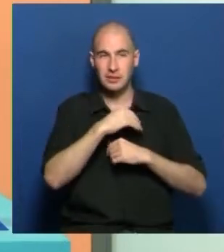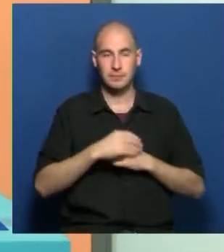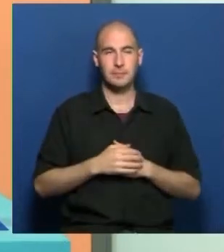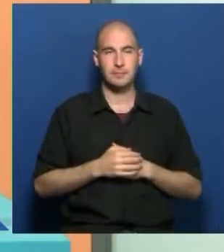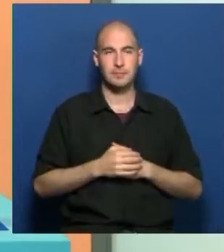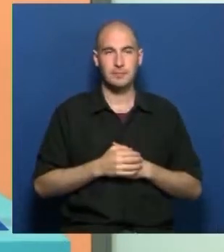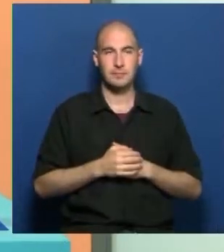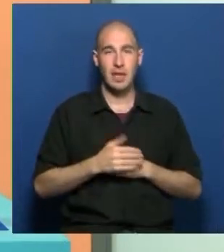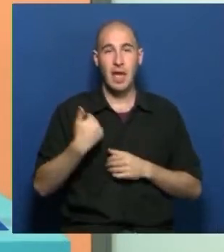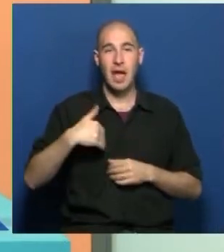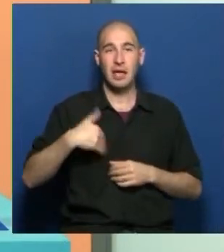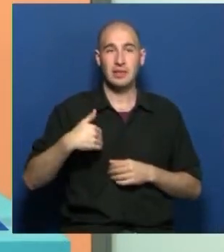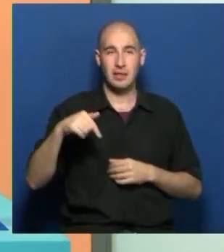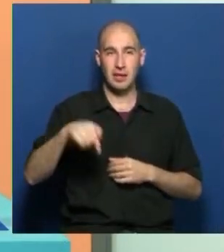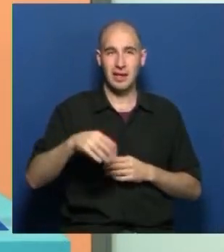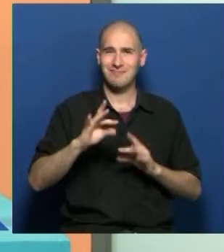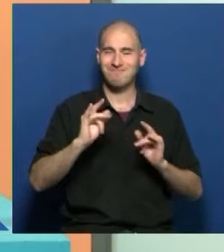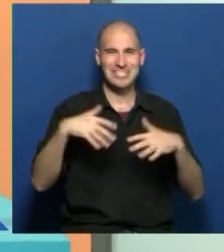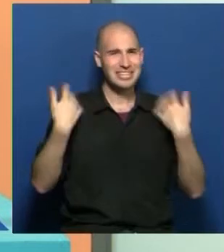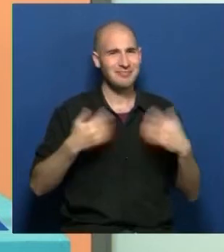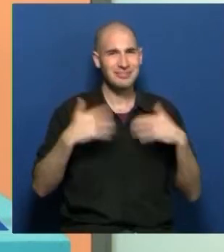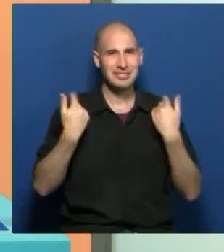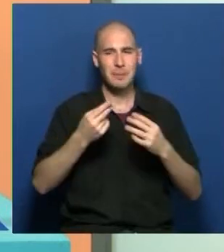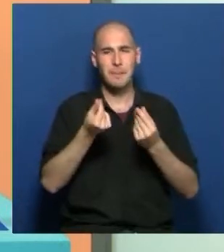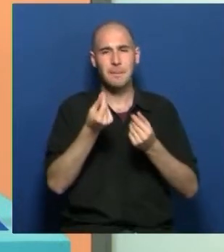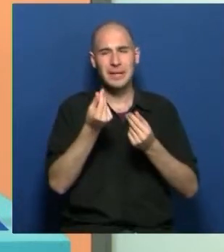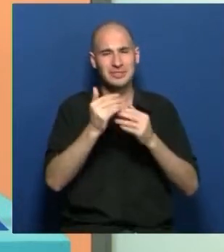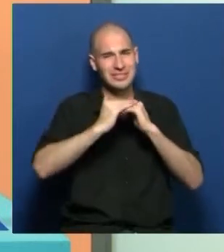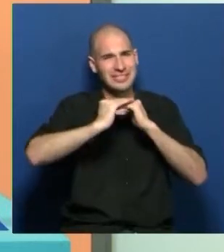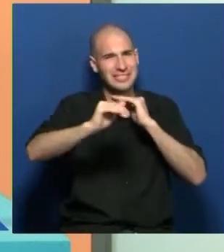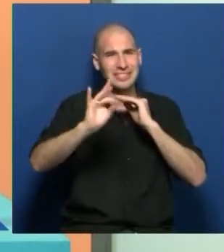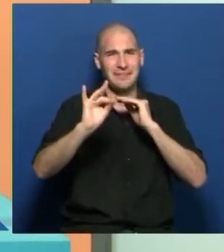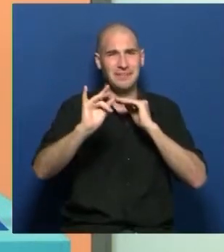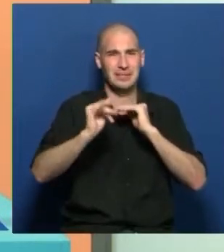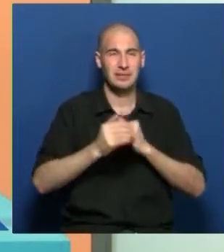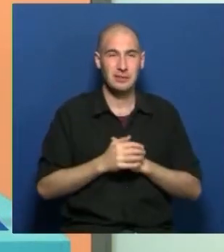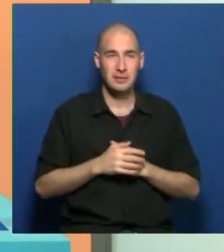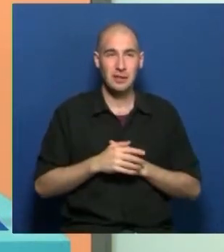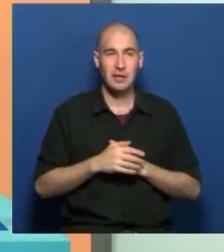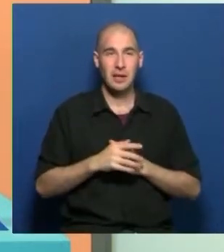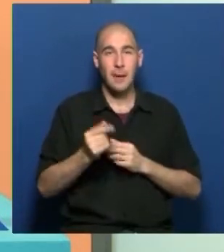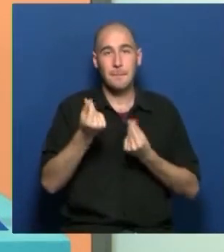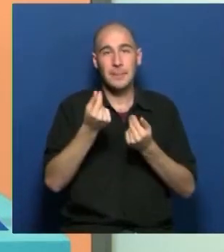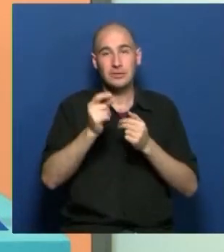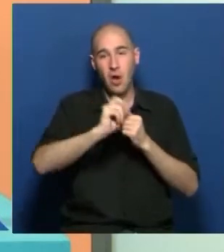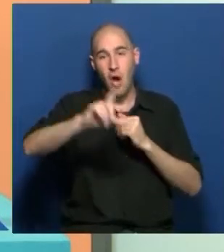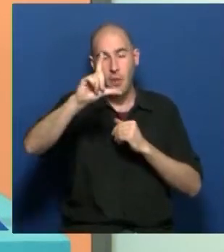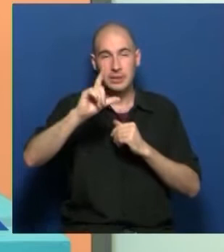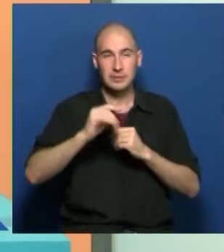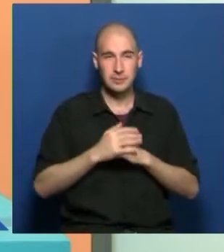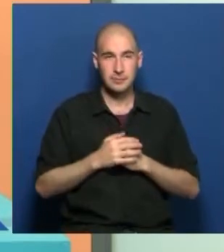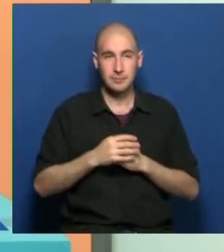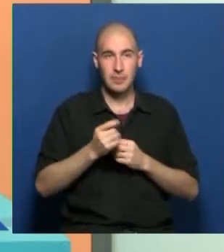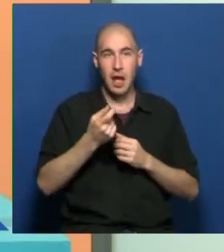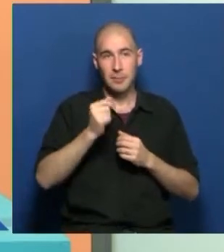decirlo, Argentina cuesta mantener los precios y sobre todo cada vez, a pesar de que los precios pueden